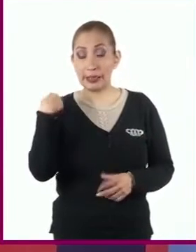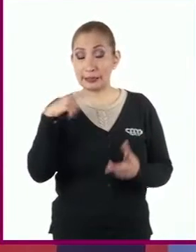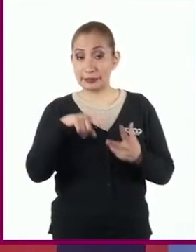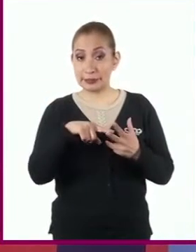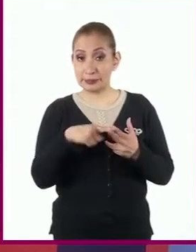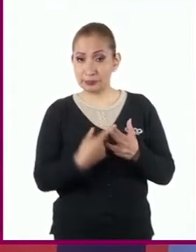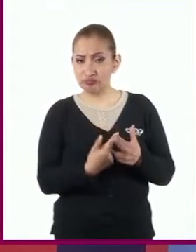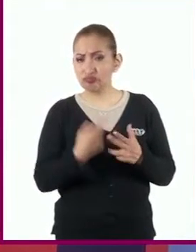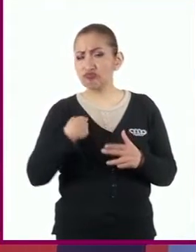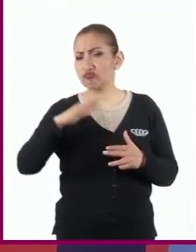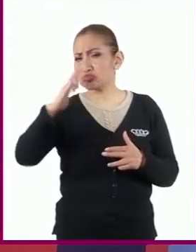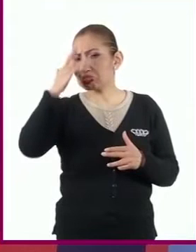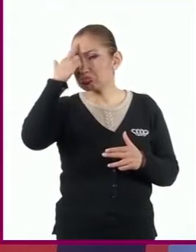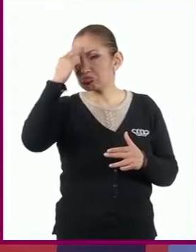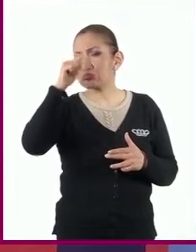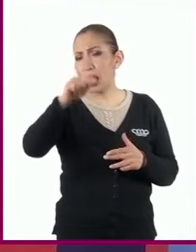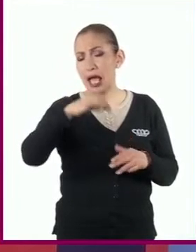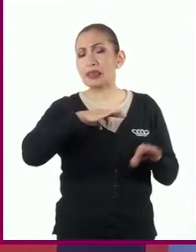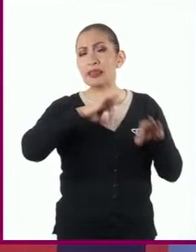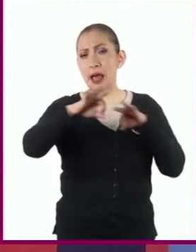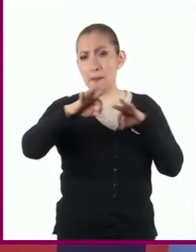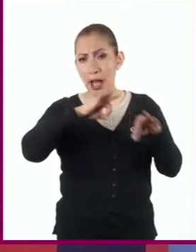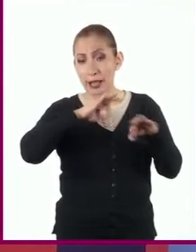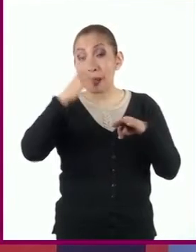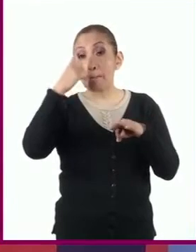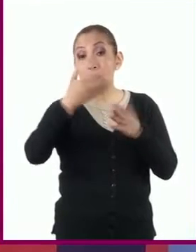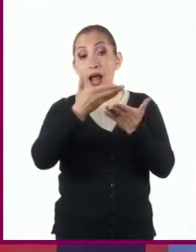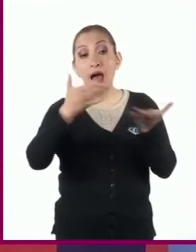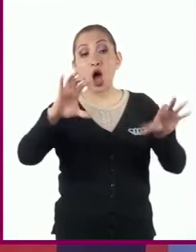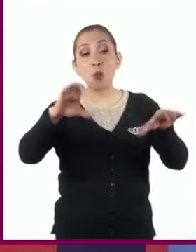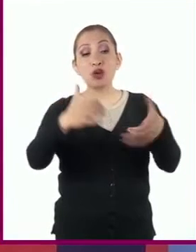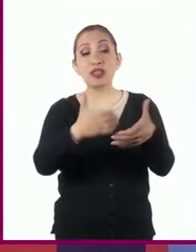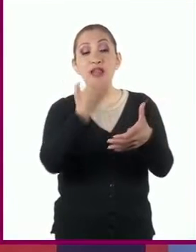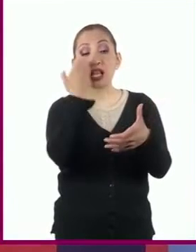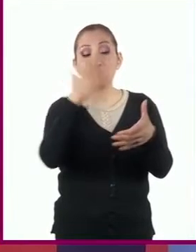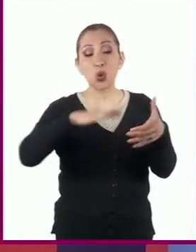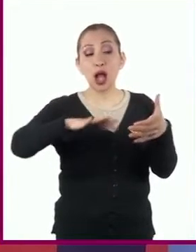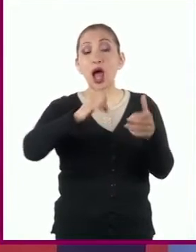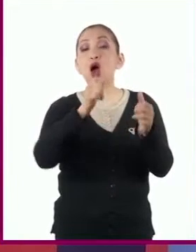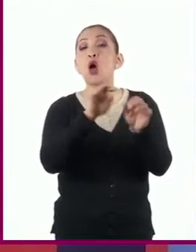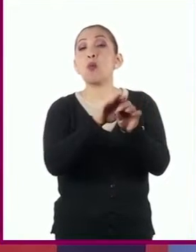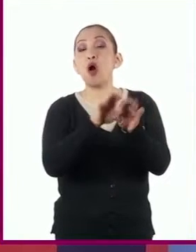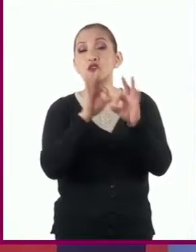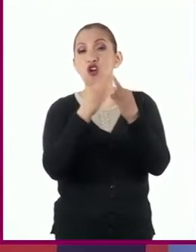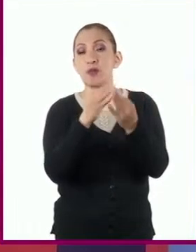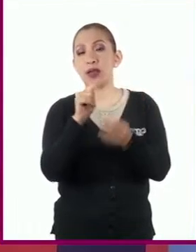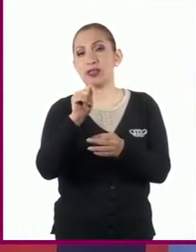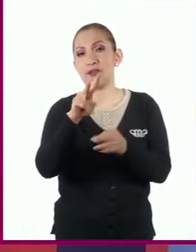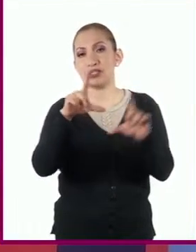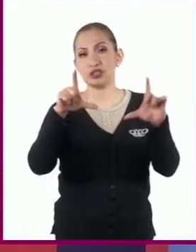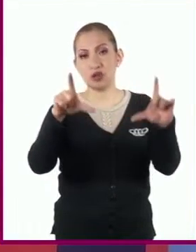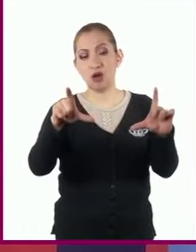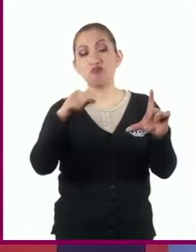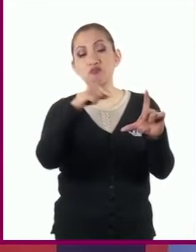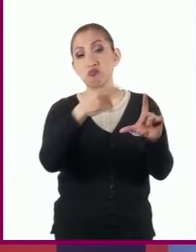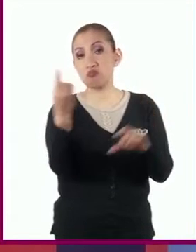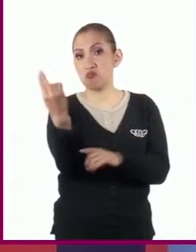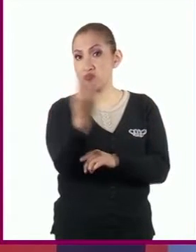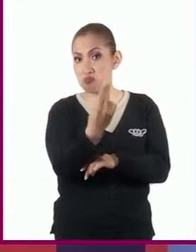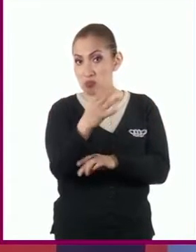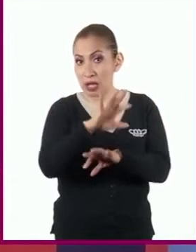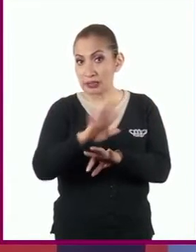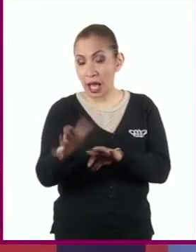comenzar, quiero recordarles que estamos trabajando para la comunidad educativa a través de la televisión, pues